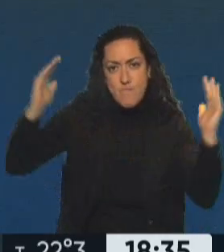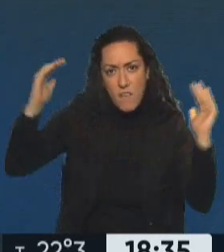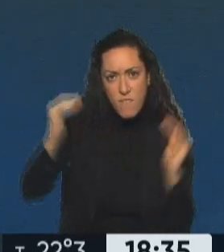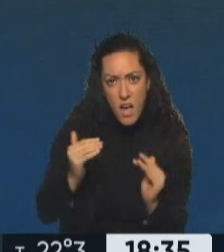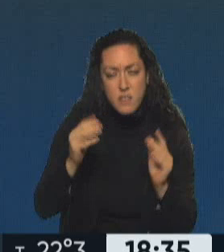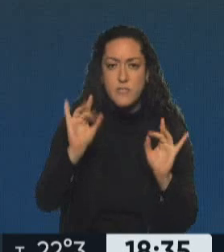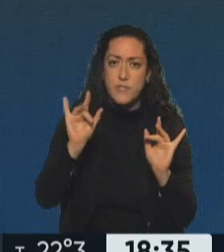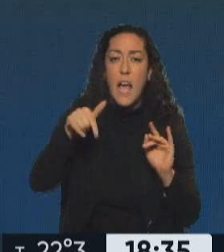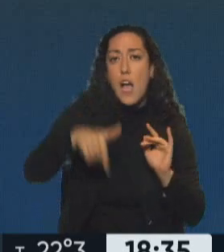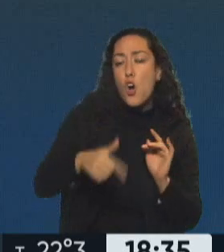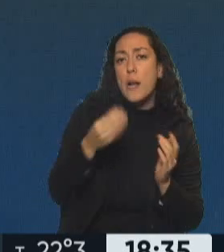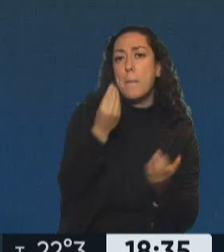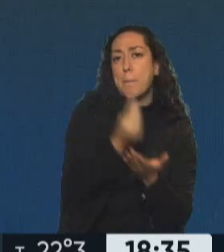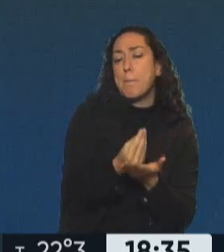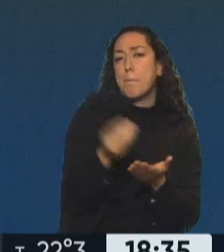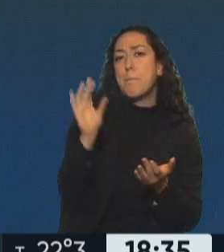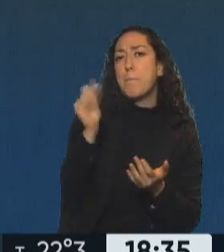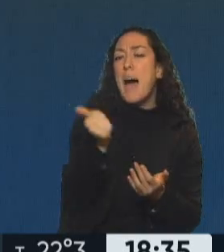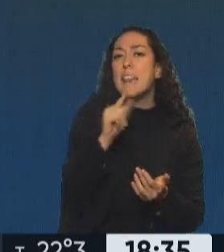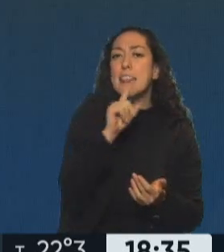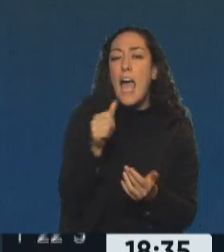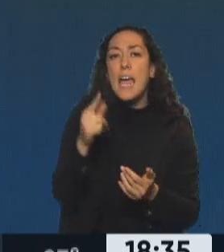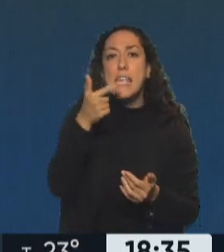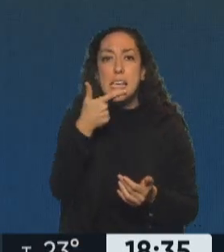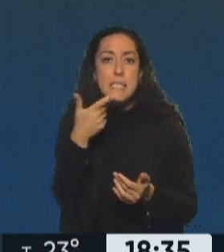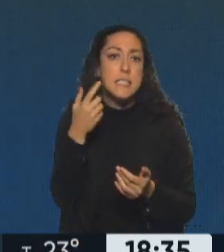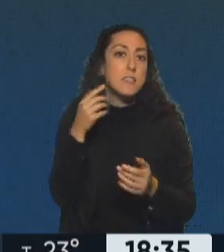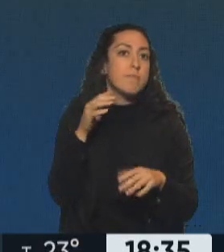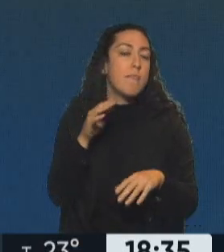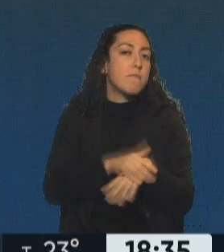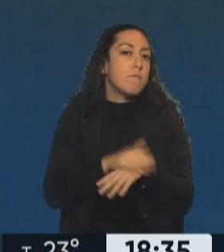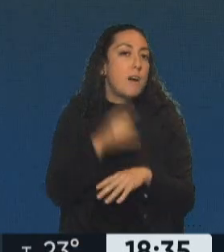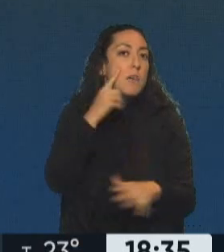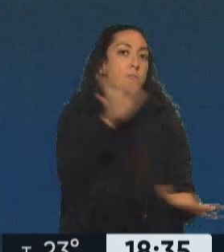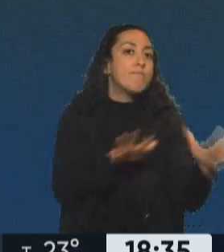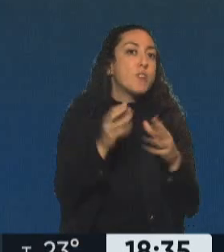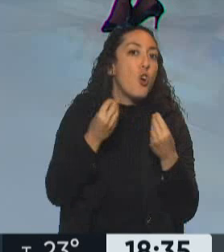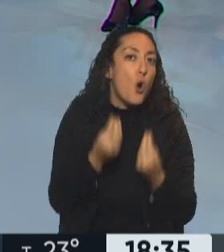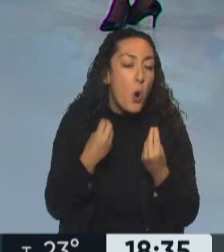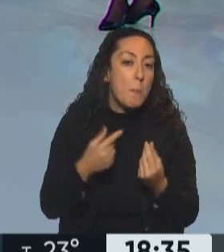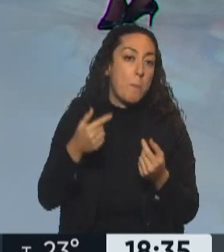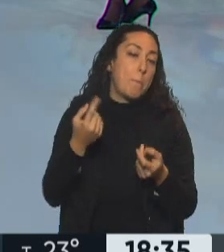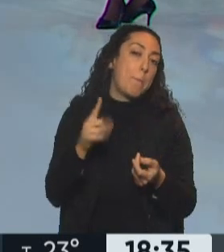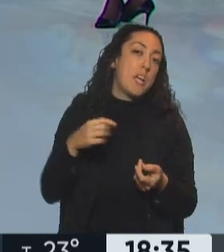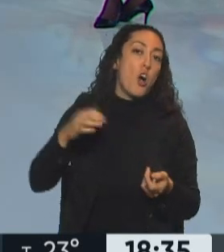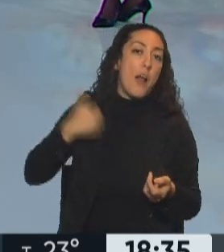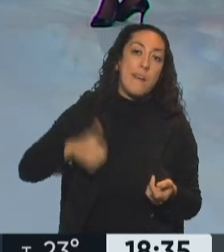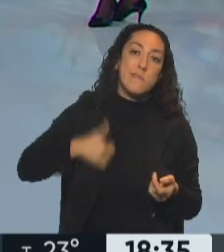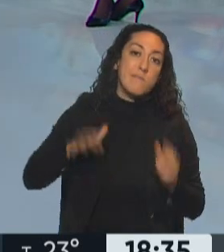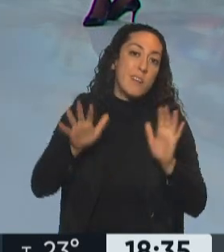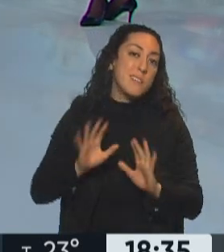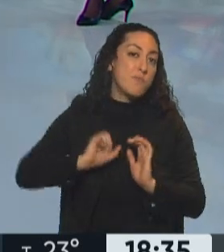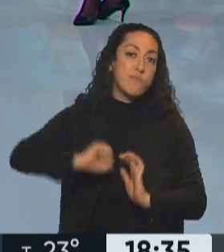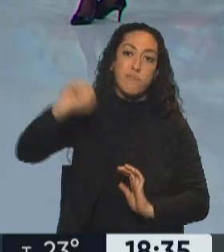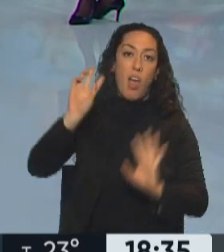toca a Batakis, pero durante los ciclos económicos de la Argentina hemos tenido una inflación altísima, y ha sido uno de los componentes más